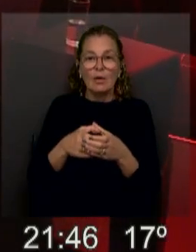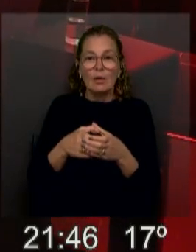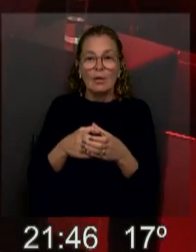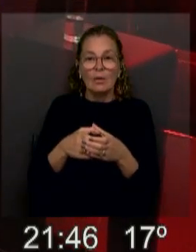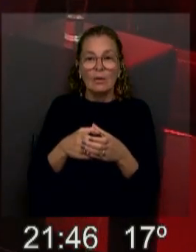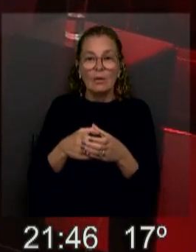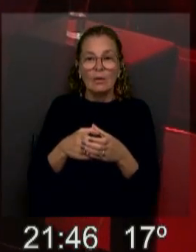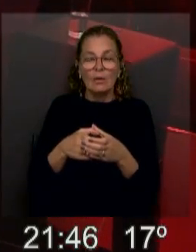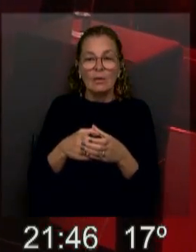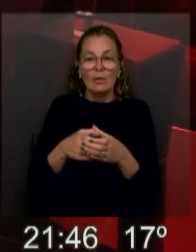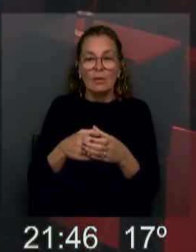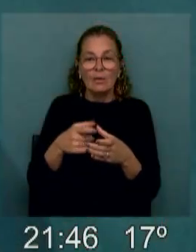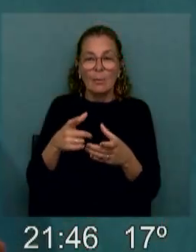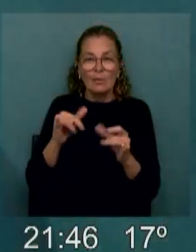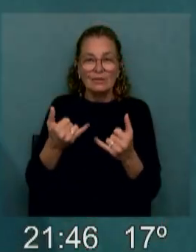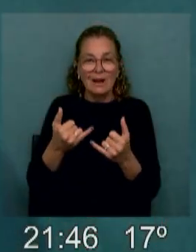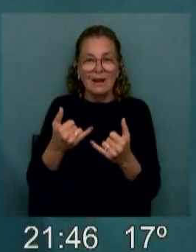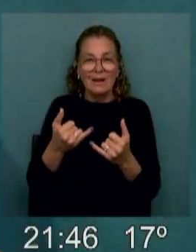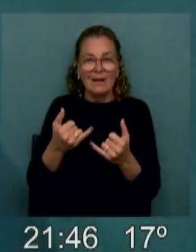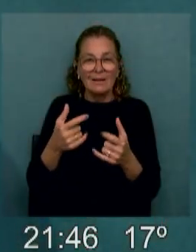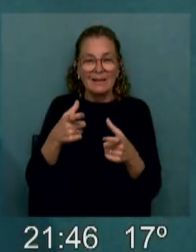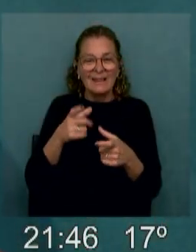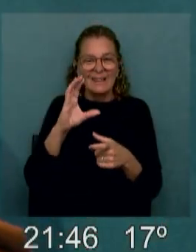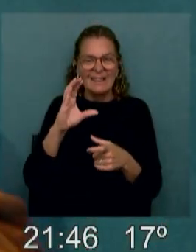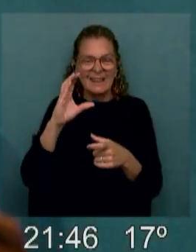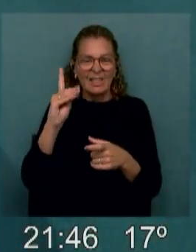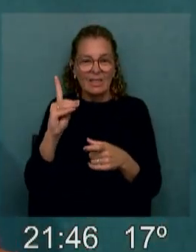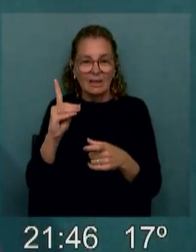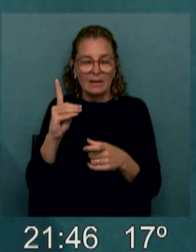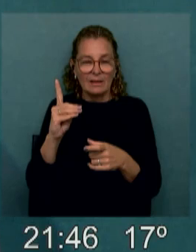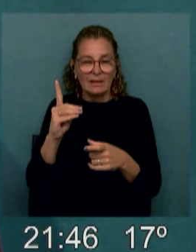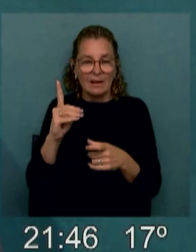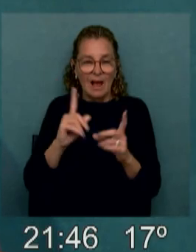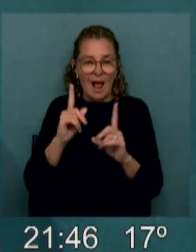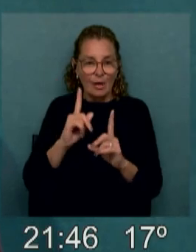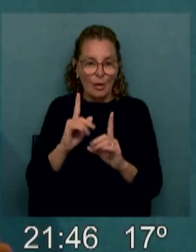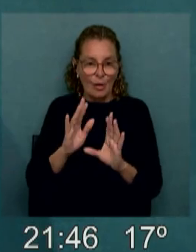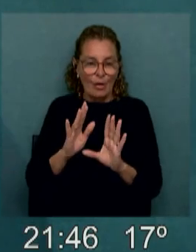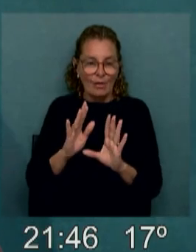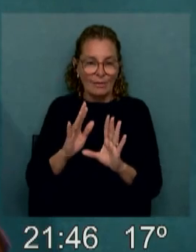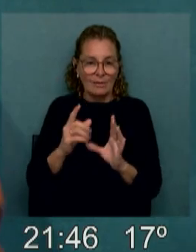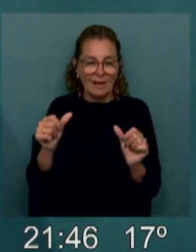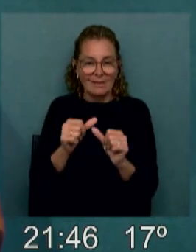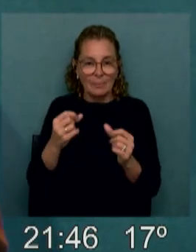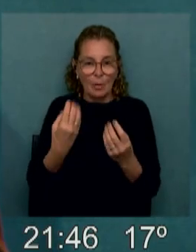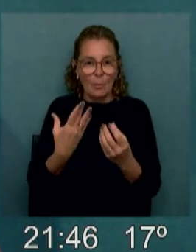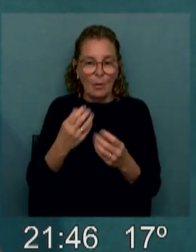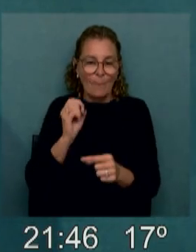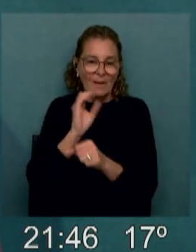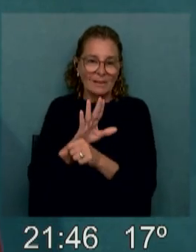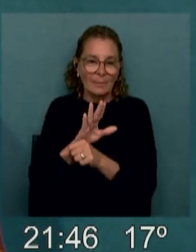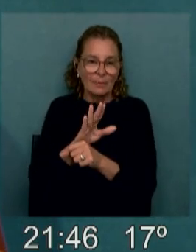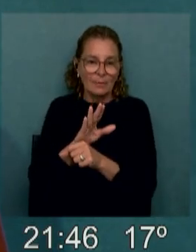remera. Claro. Cuando ya el CD era, claro, se había convertido en algo obsoleto. Bueno, ¿qué hacemos? ¿Cómo lanzamos